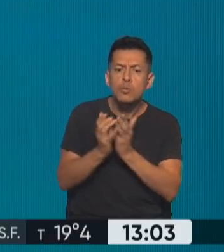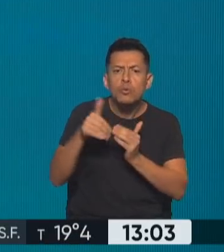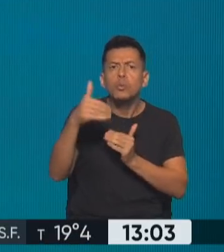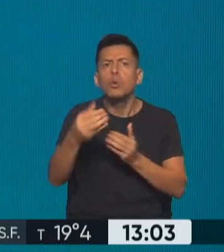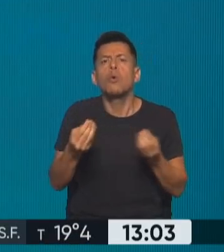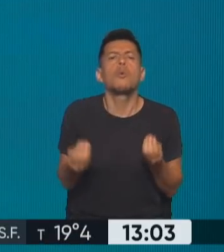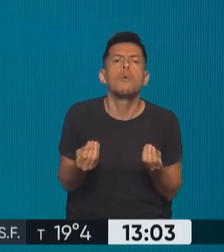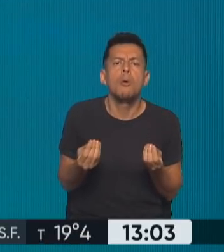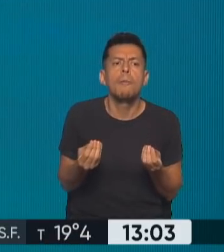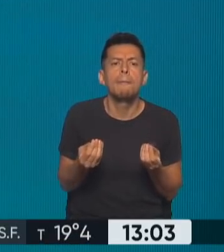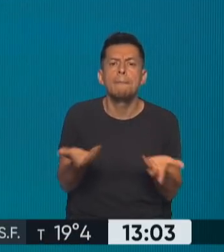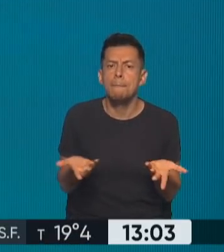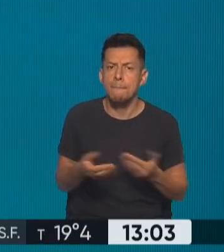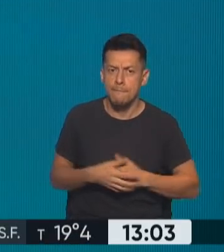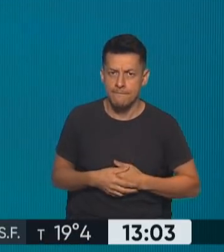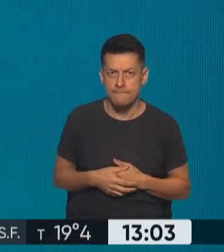vivir.